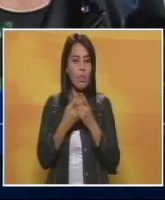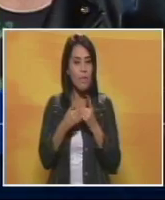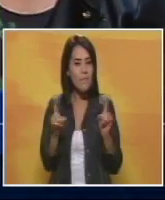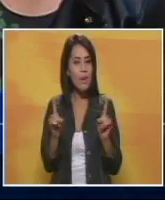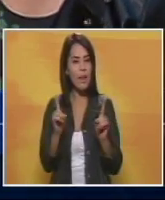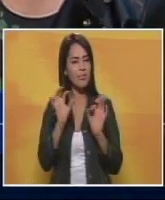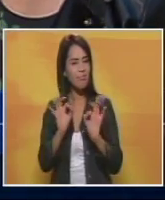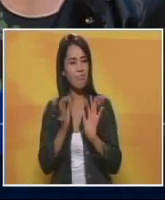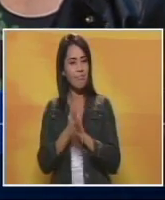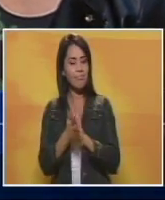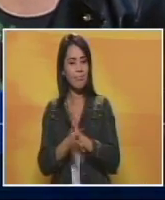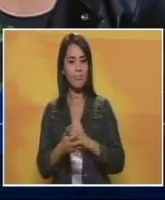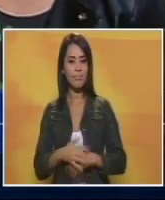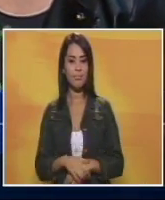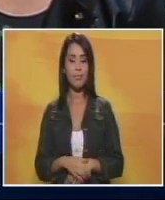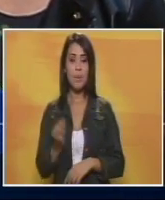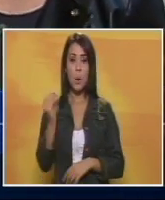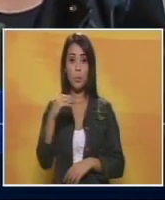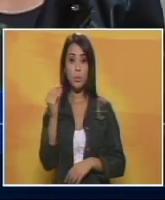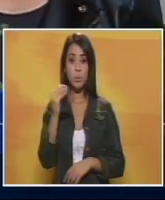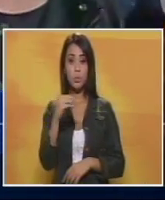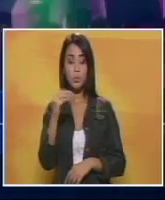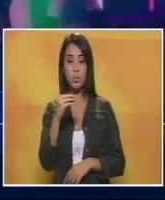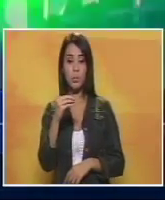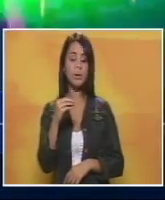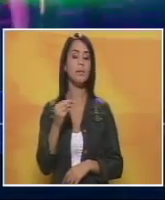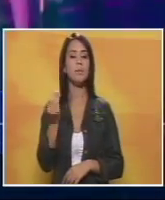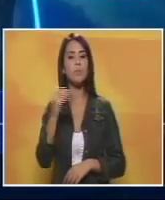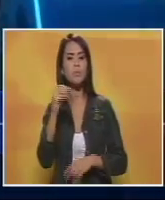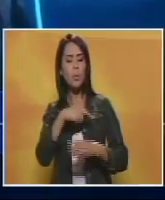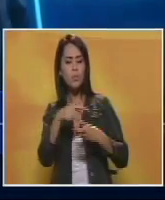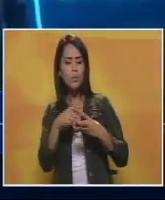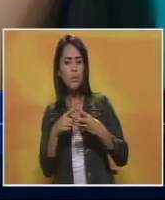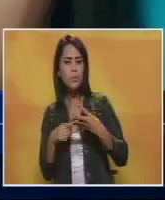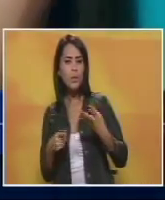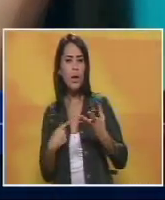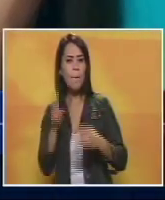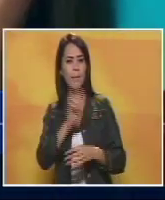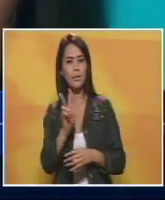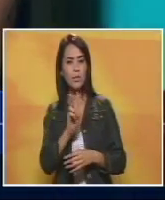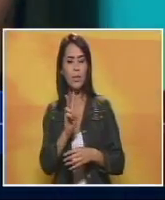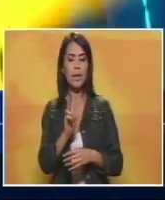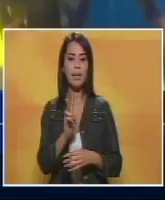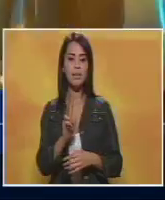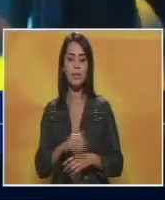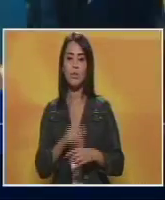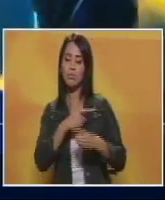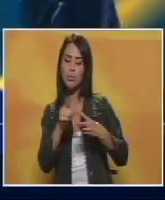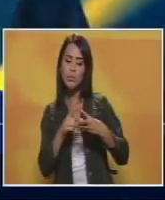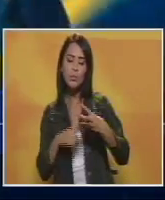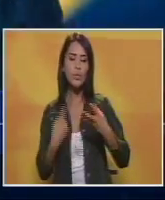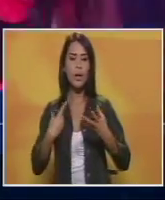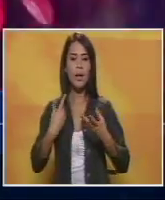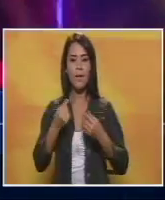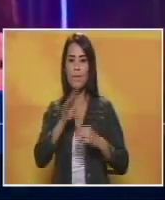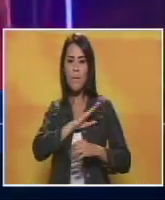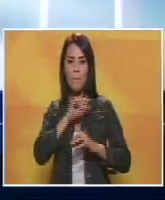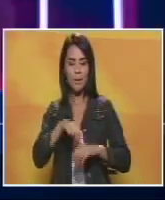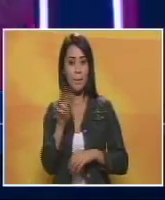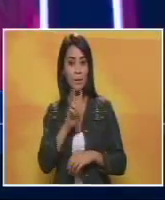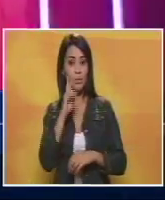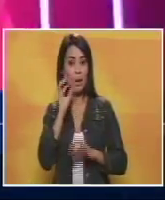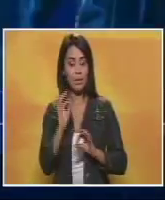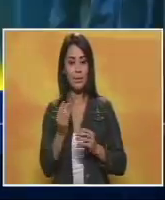y agregué instrumentos de música afro-venezolana, como es el chimbangle, pero claro, lo traté como si fuera